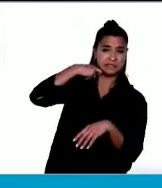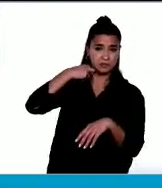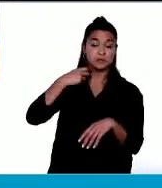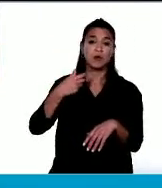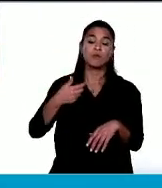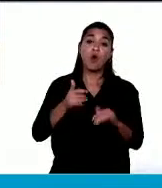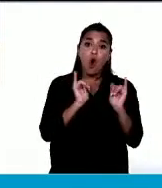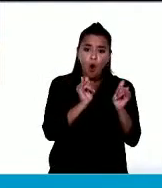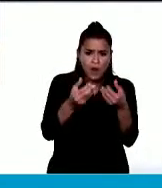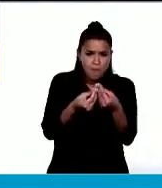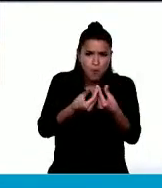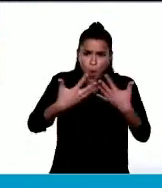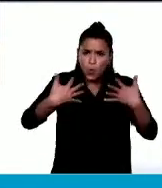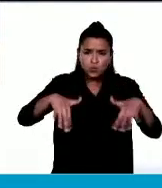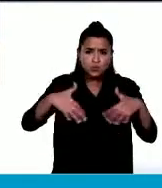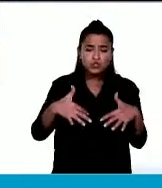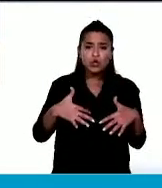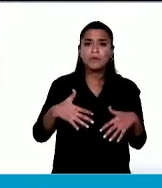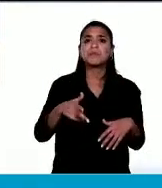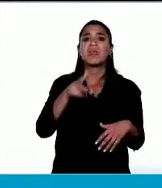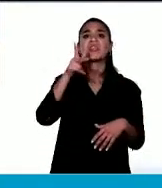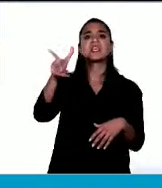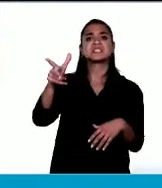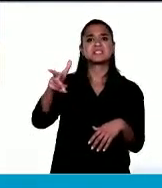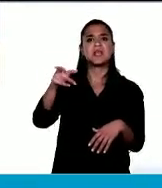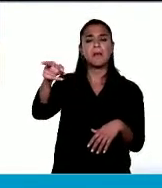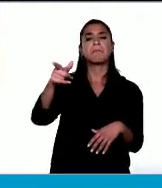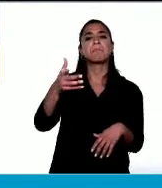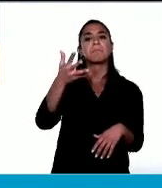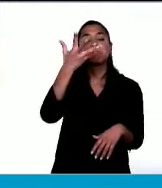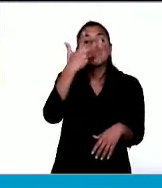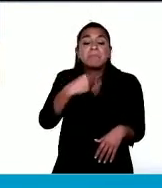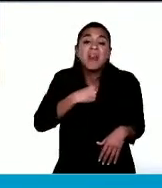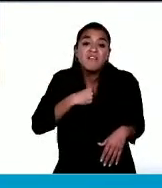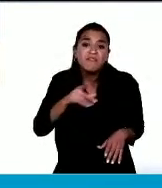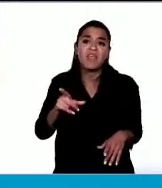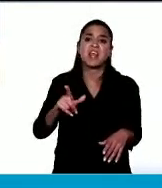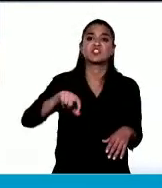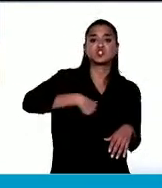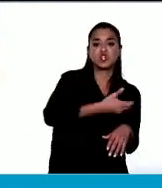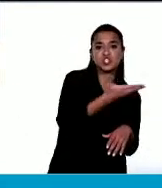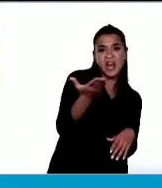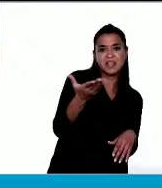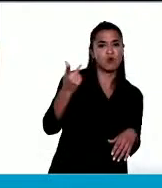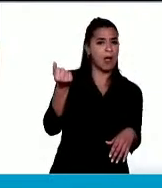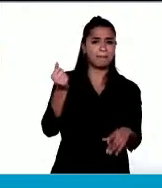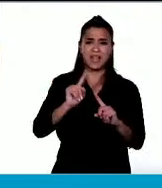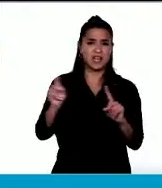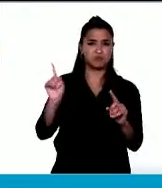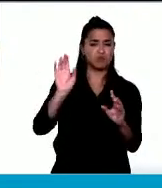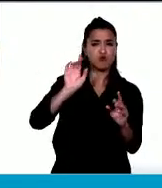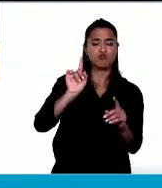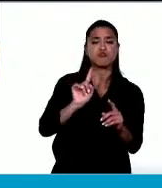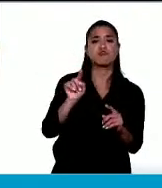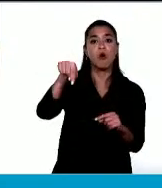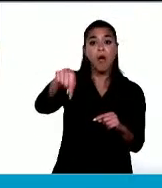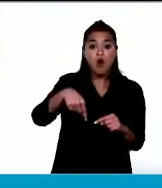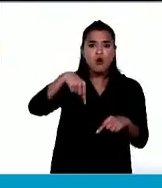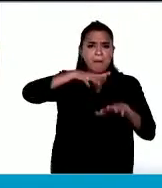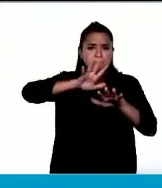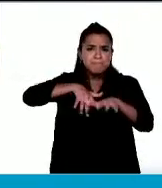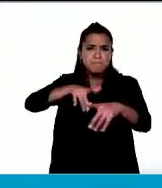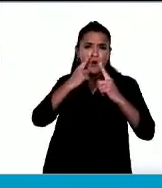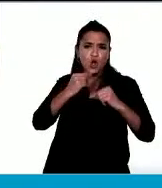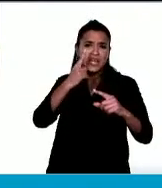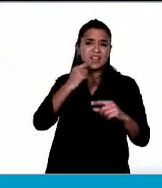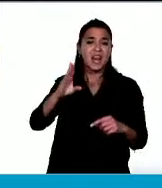jóvenes declaran su preferencia por el socialismo por sobre el capitalismo. Los que se encuentran ahora en la primera línea de las protestas en Estados